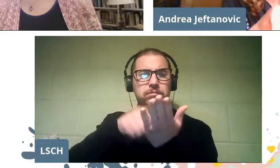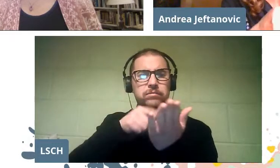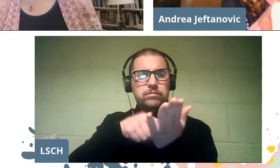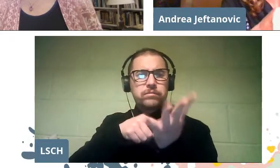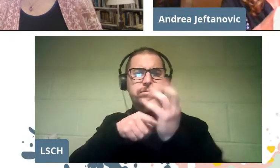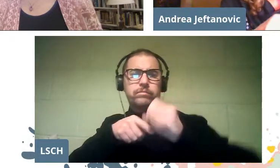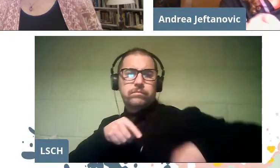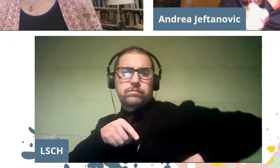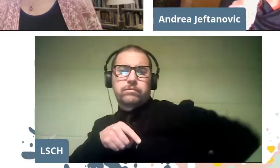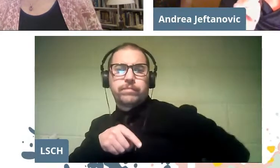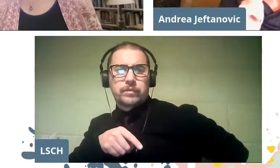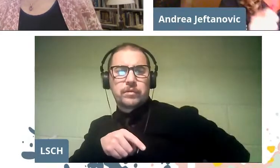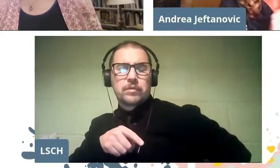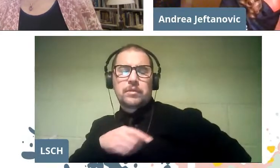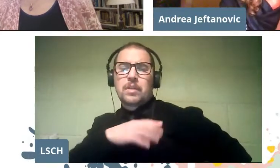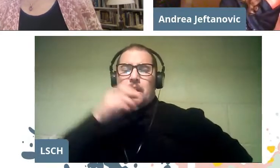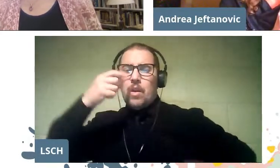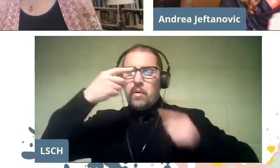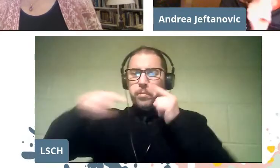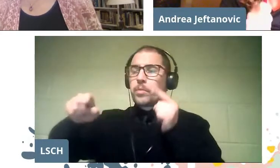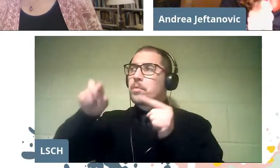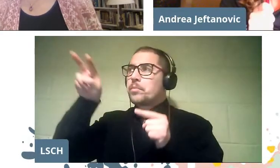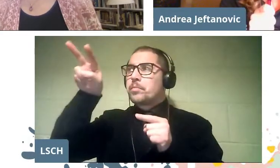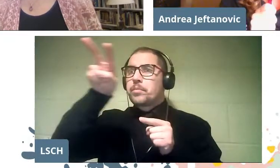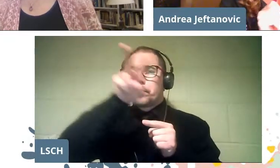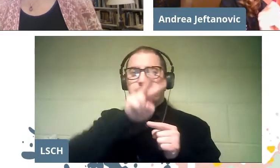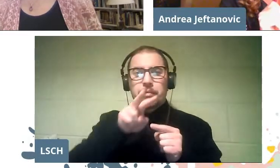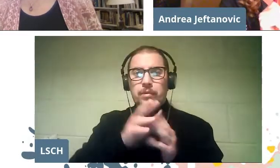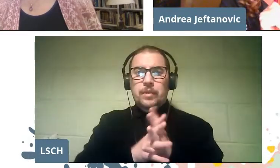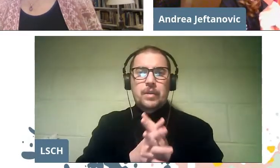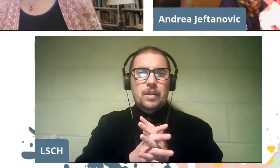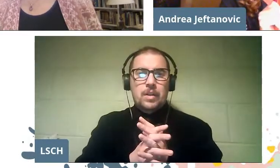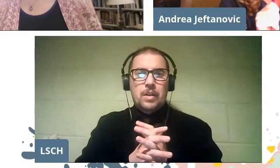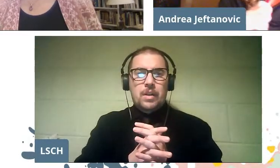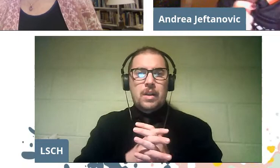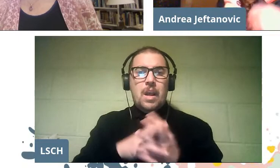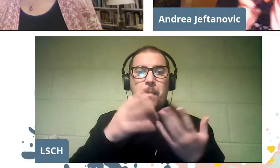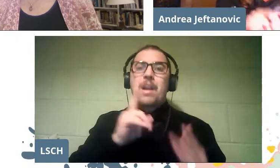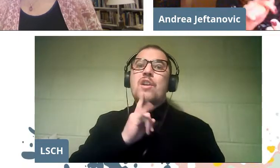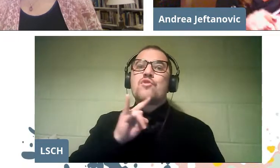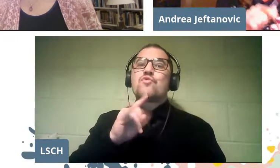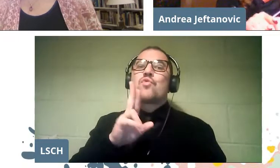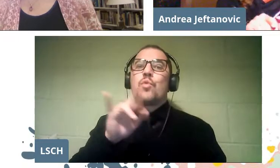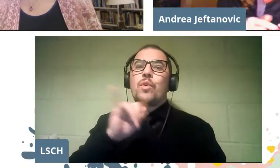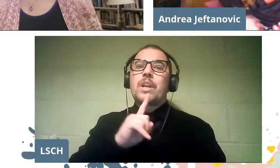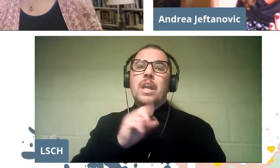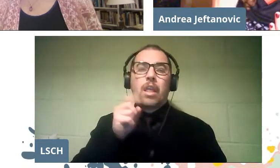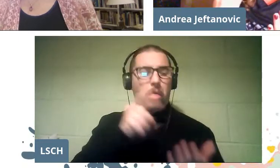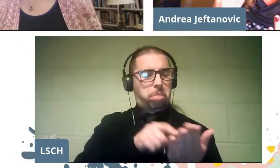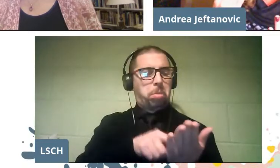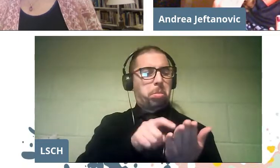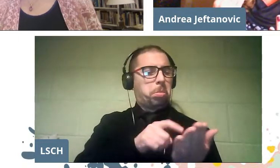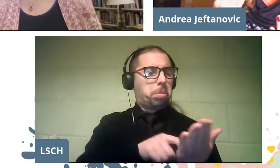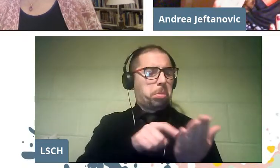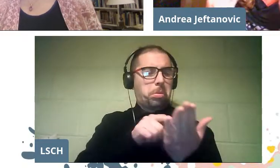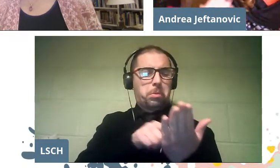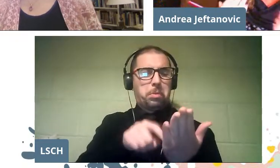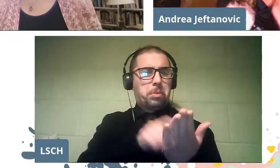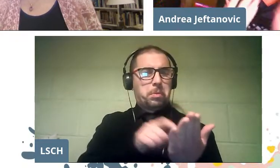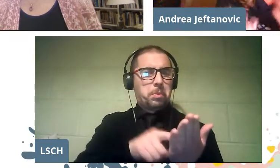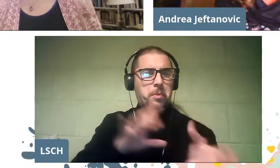Porque si no, uno es el mal turista, ni siquiera el viajero, ni el caminante, que está todo el tiempo conectado con el lugar de